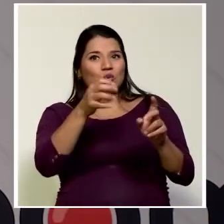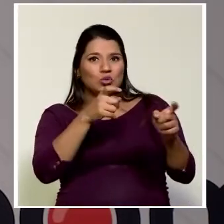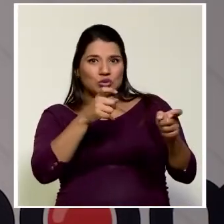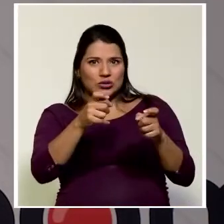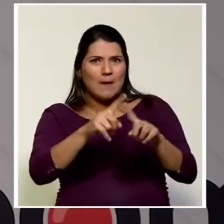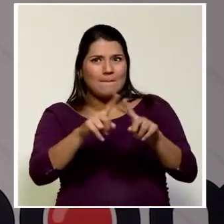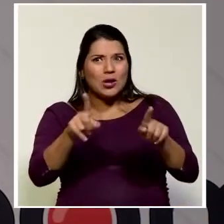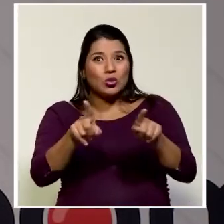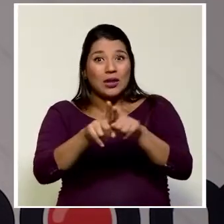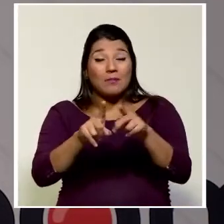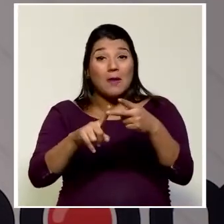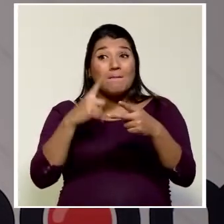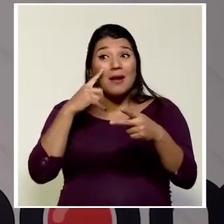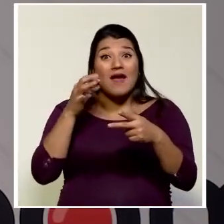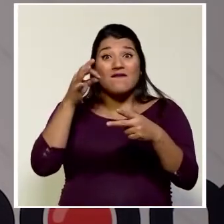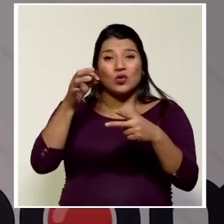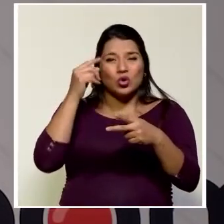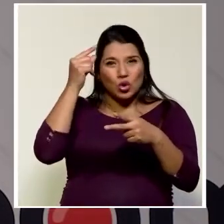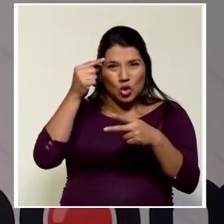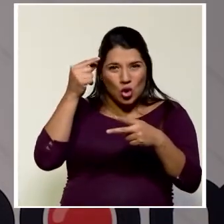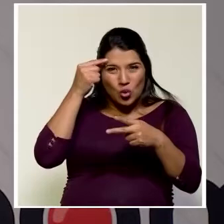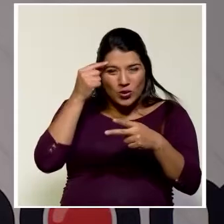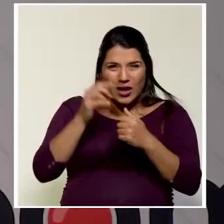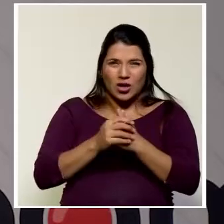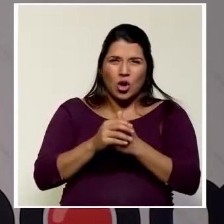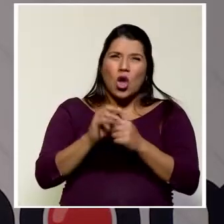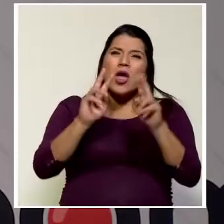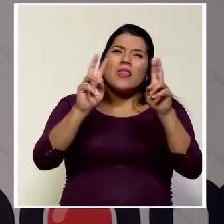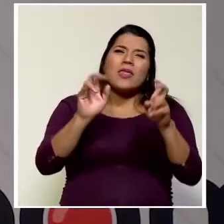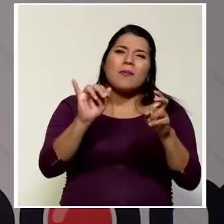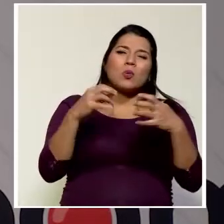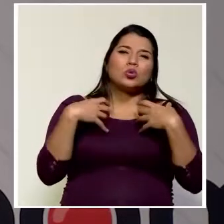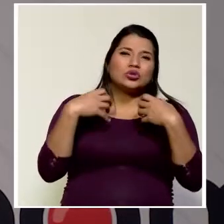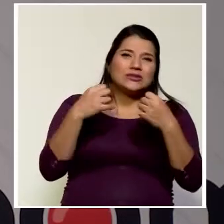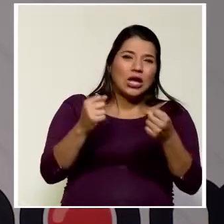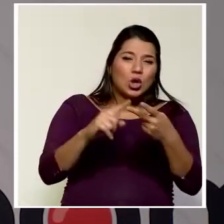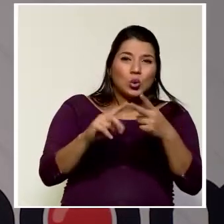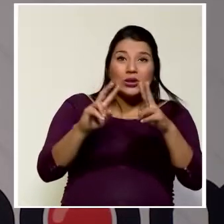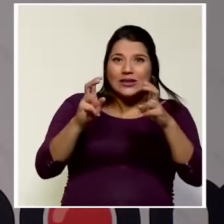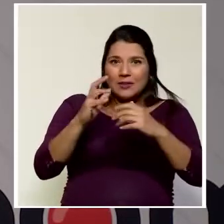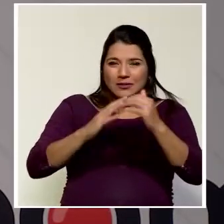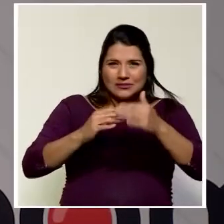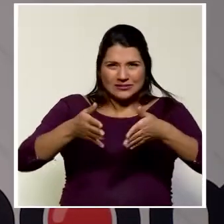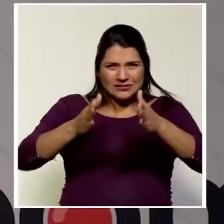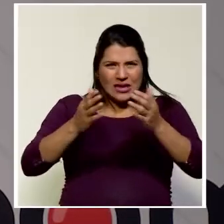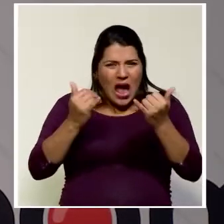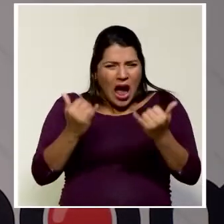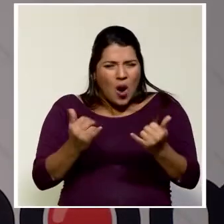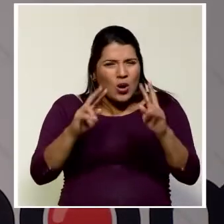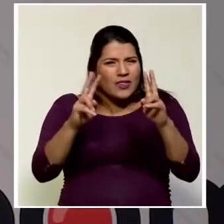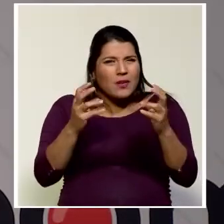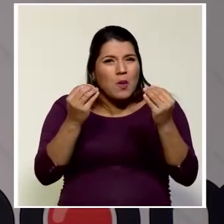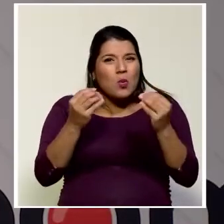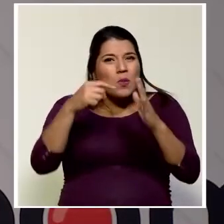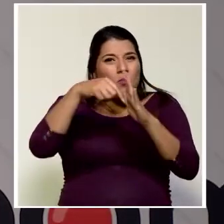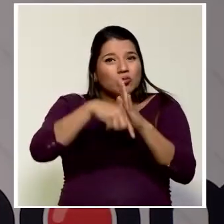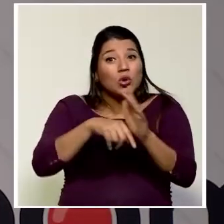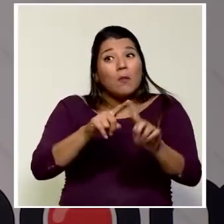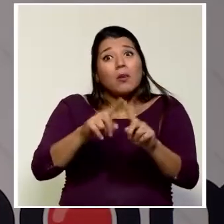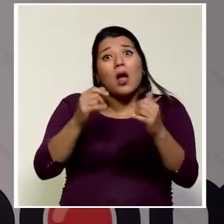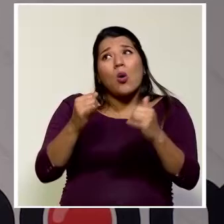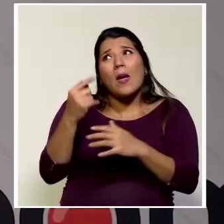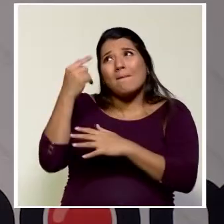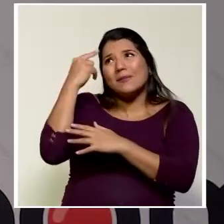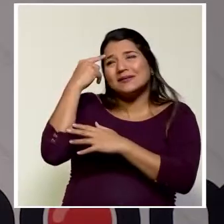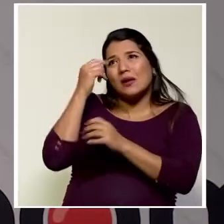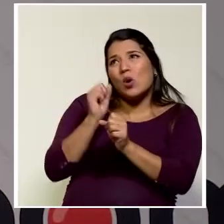los próximos gobiernos, temas de salud, temas de infraestructura, etcétera, etcétera. O sea, los temas son demasiado profundos para que estemos pensando ahorita en crear